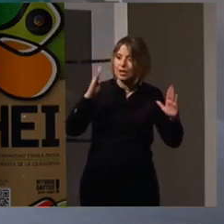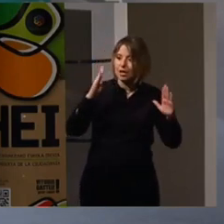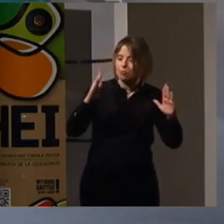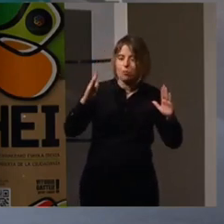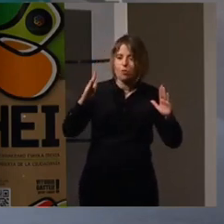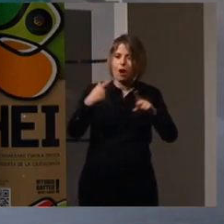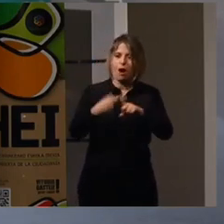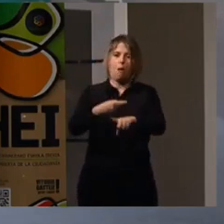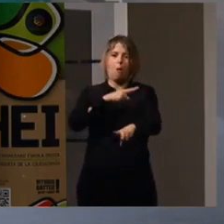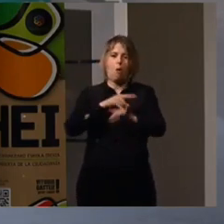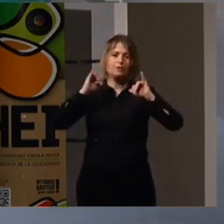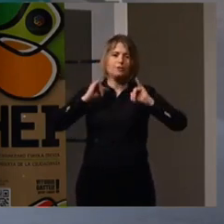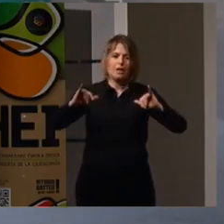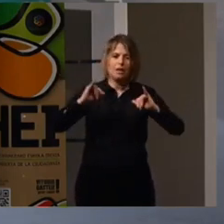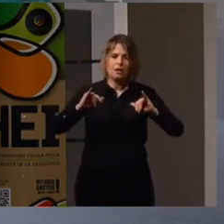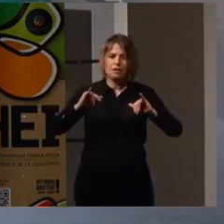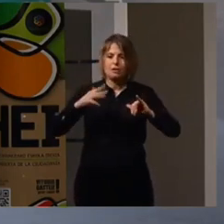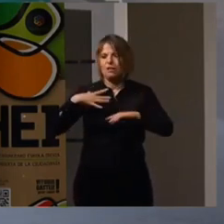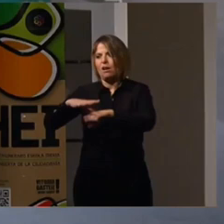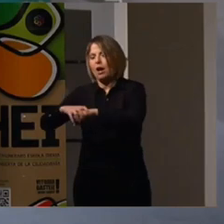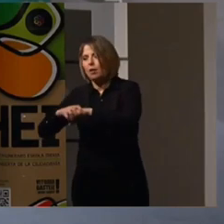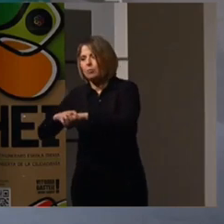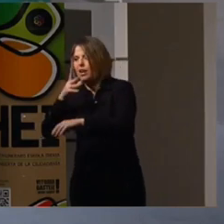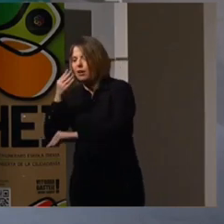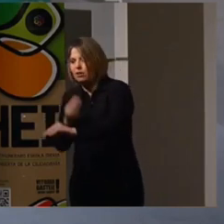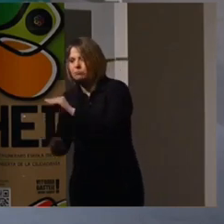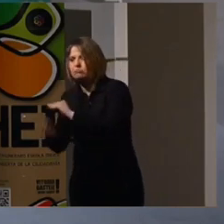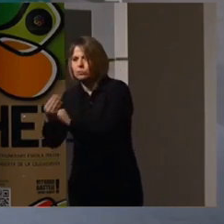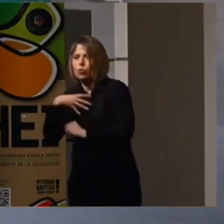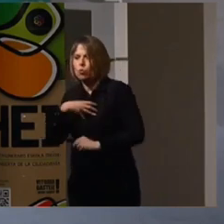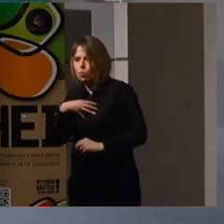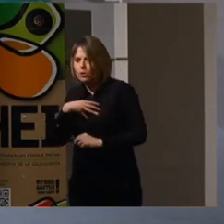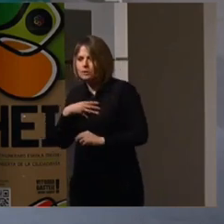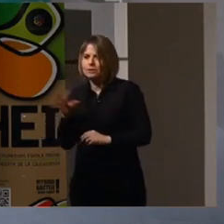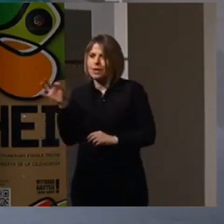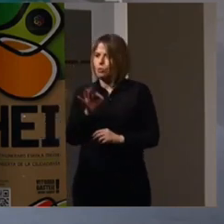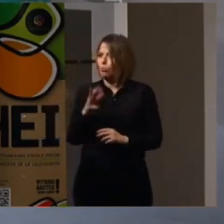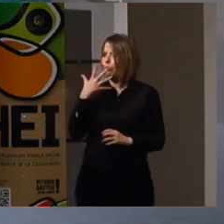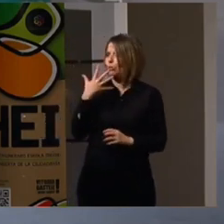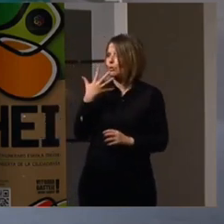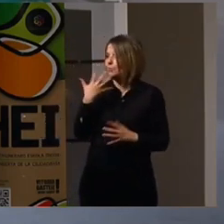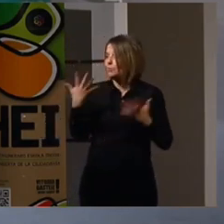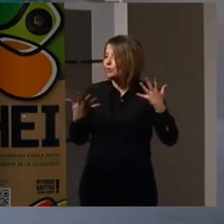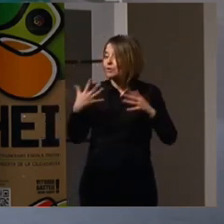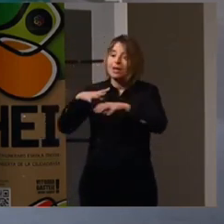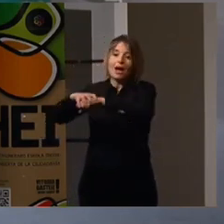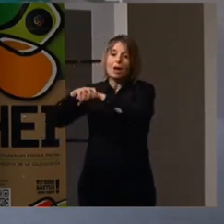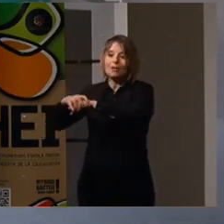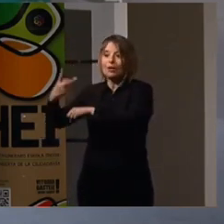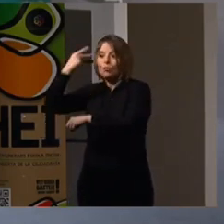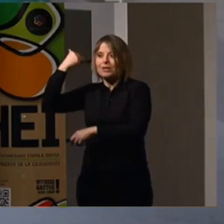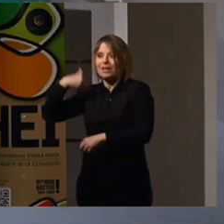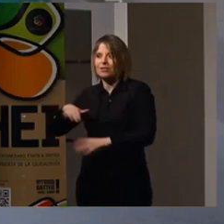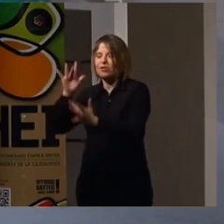de desfase y de salir, pues te cuesta juntarte con tu amiga, la que acaba de tener un crío pequeño, o con tu amiga, la que se